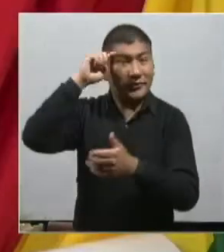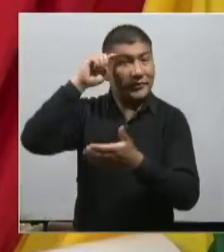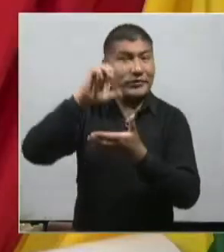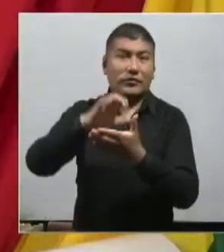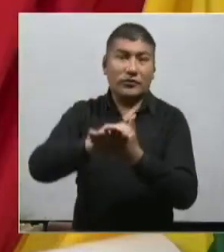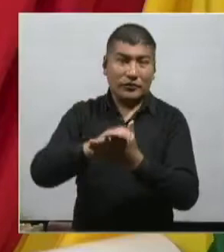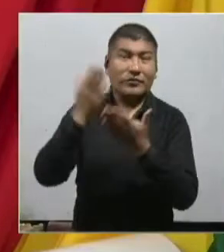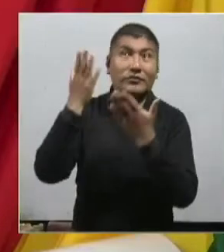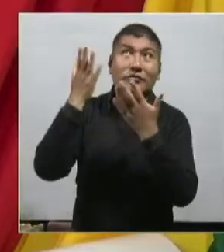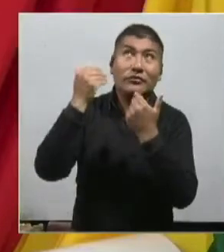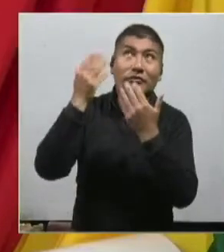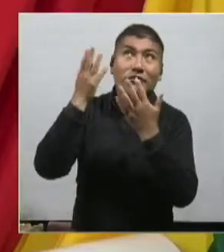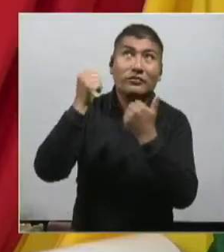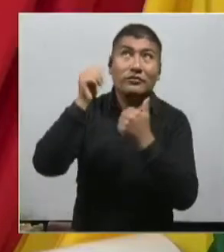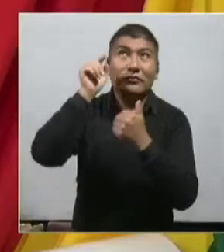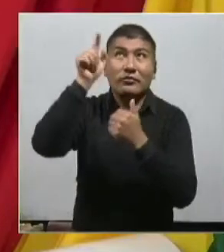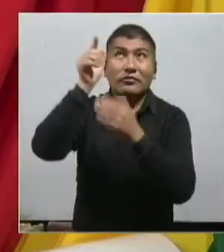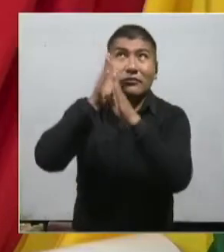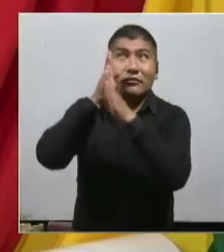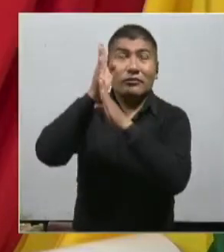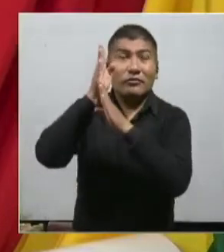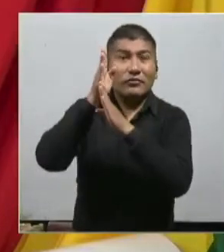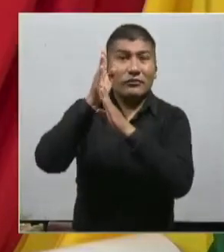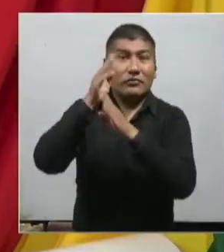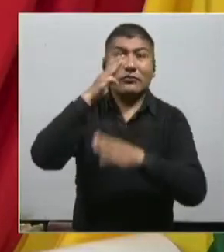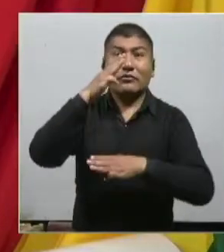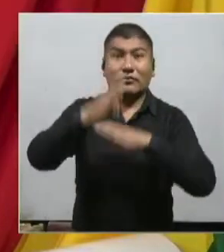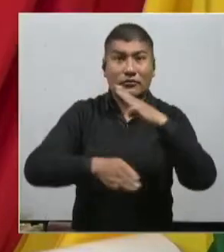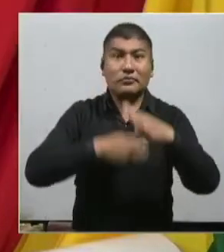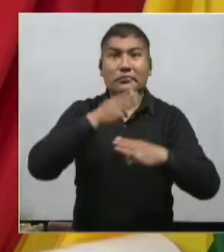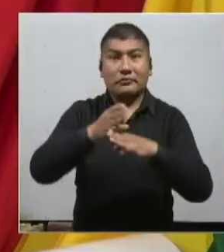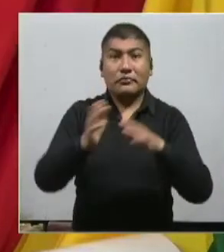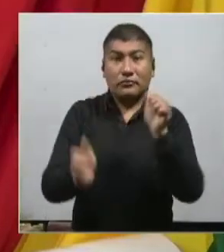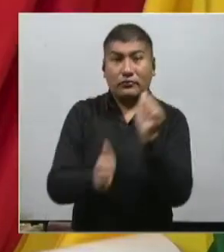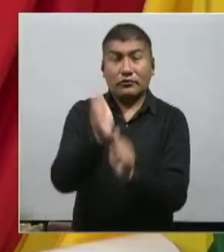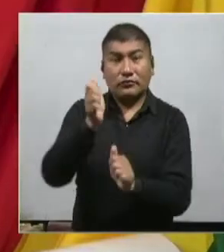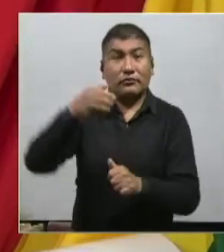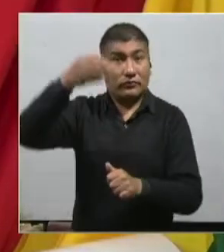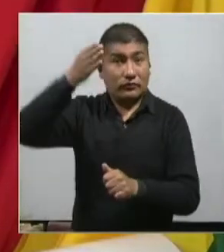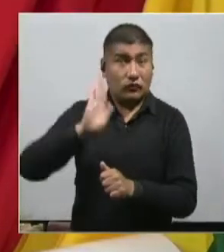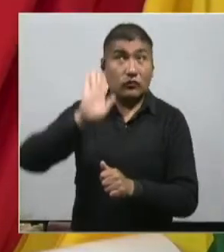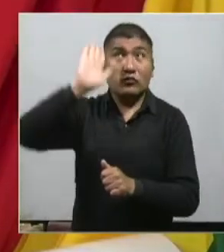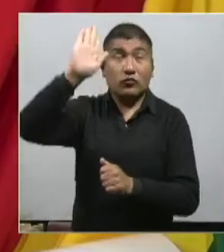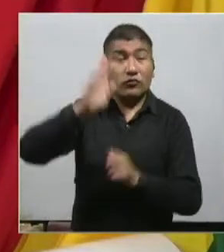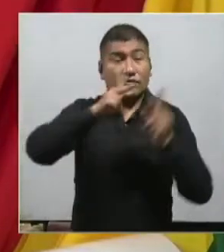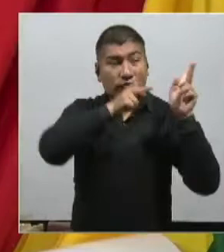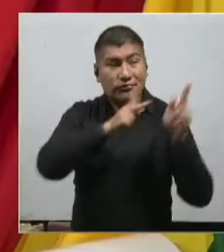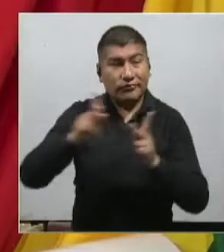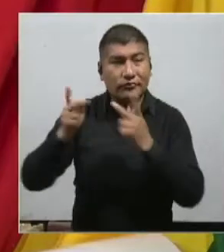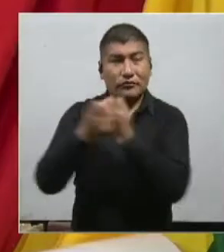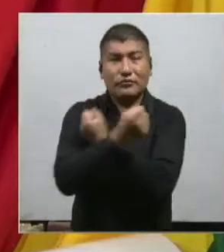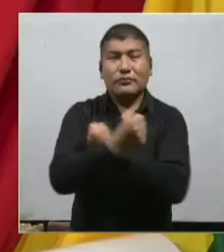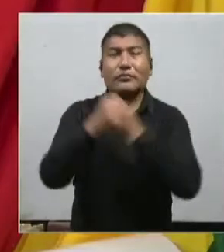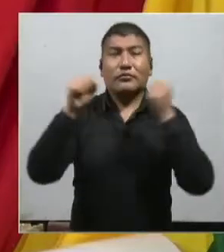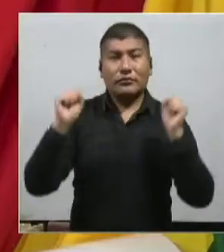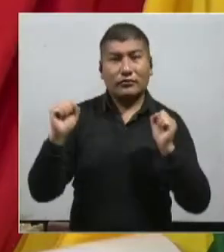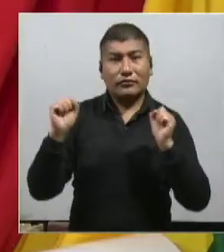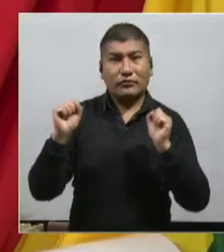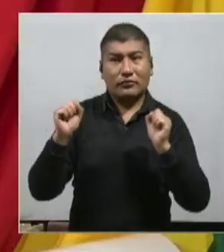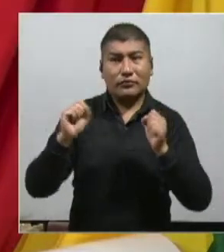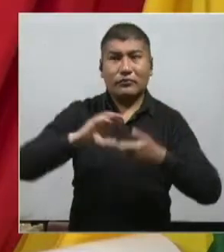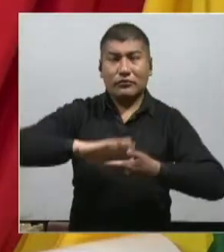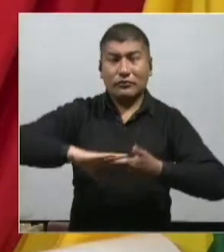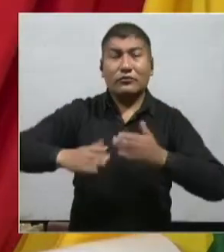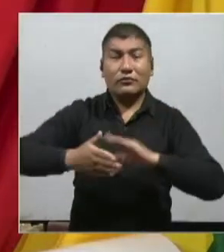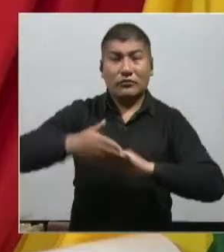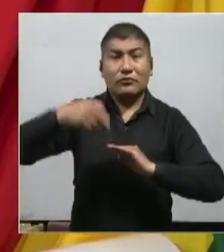quien esperamos. En el mundo triunfará Dios y su plan de salvación. La historia